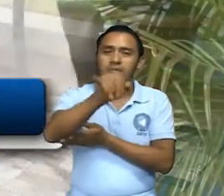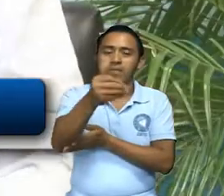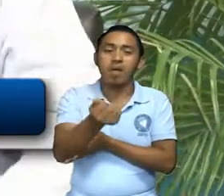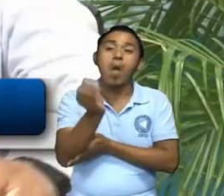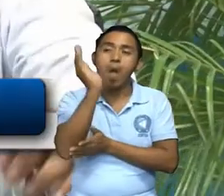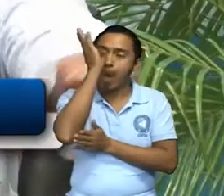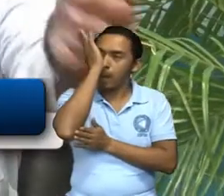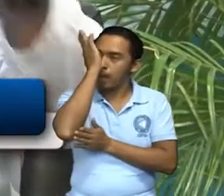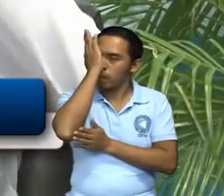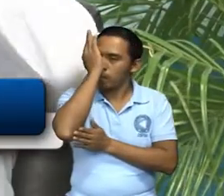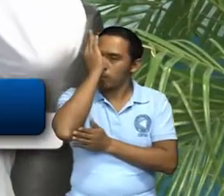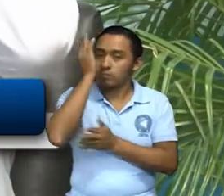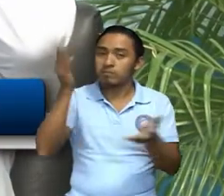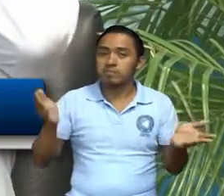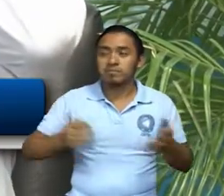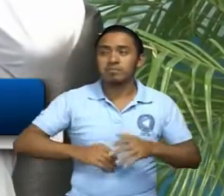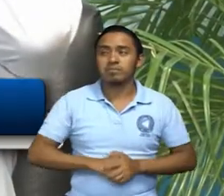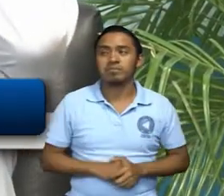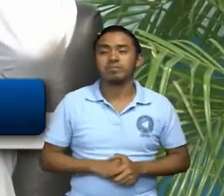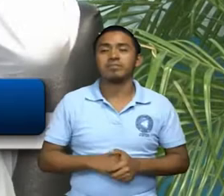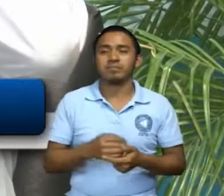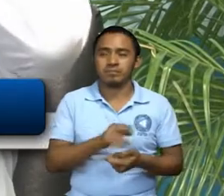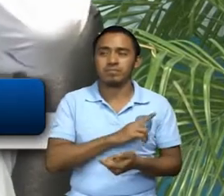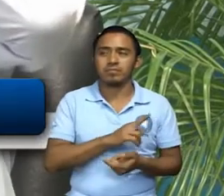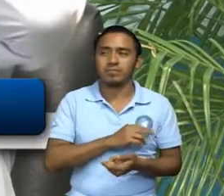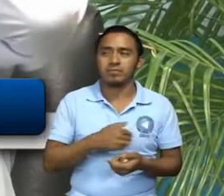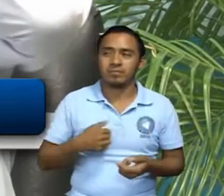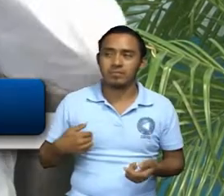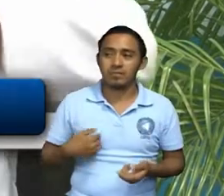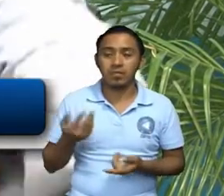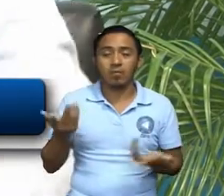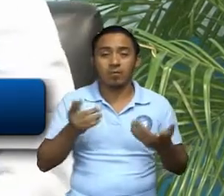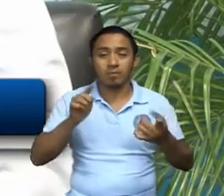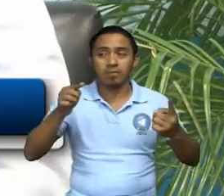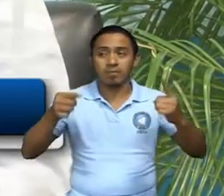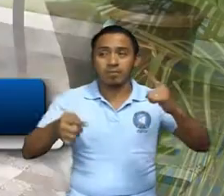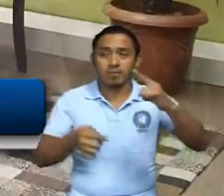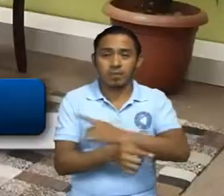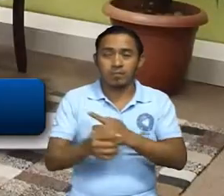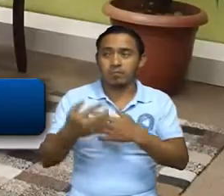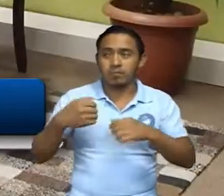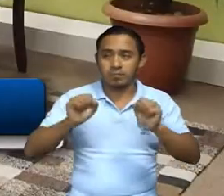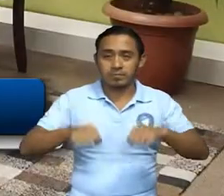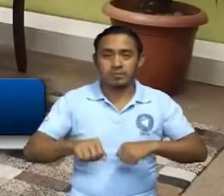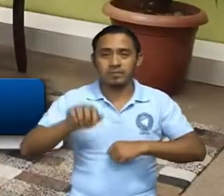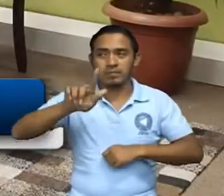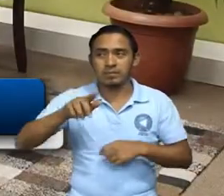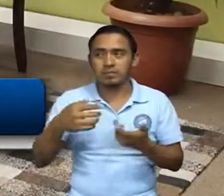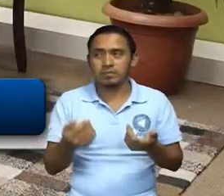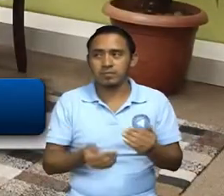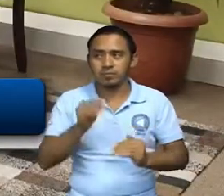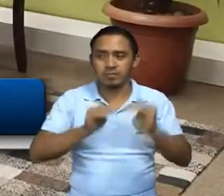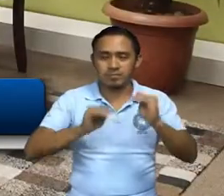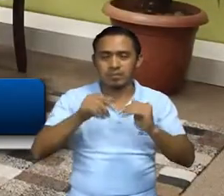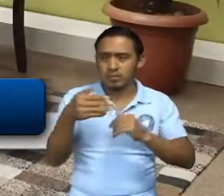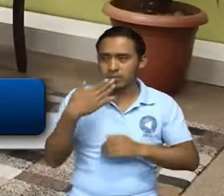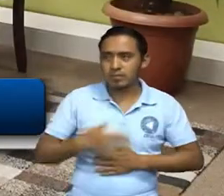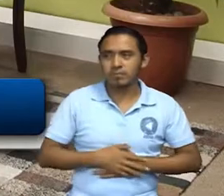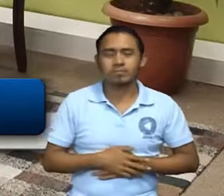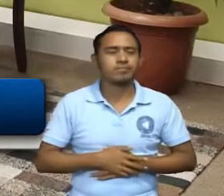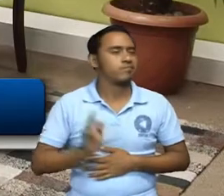Exactamente. Eso lo hacía la gente anterior. Eso lo hacen por los cambios de temperatura. Pero eso es en realidad bueno o no. No. Eso lo